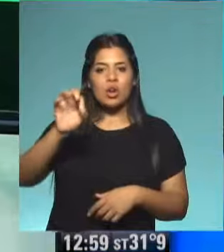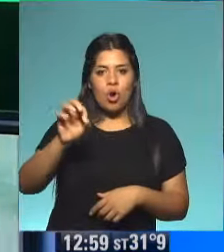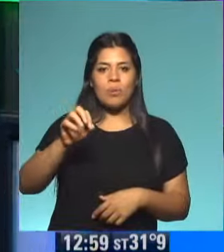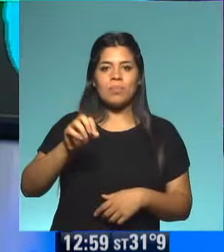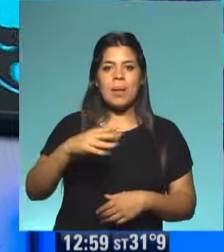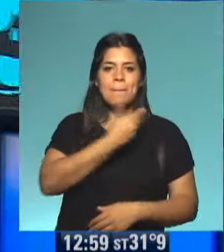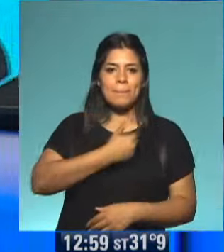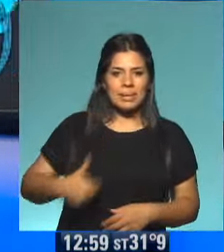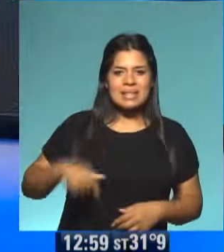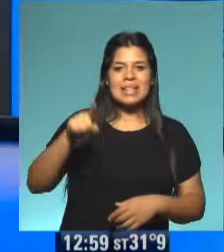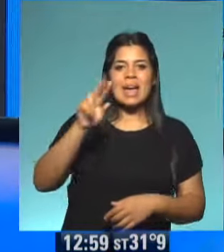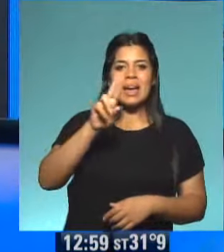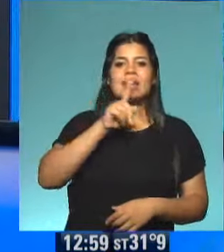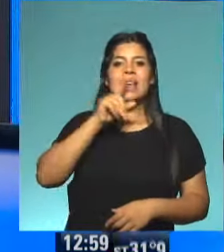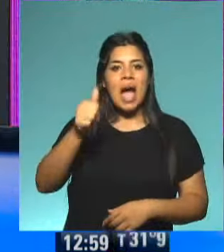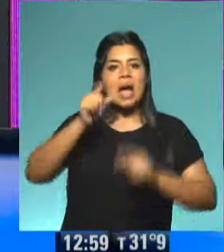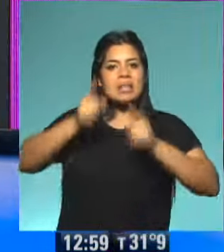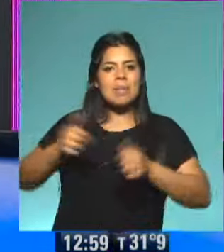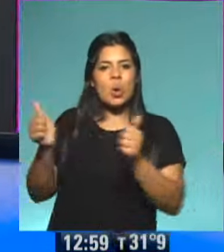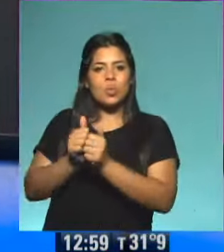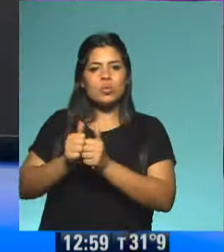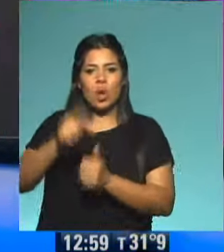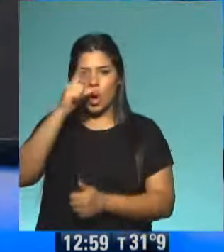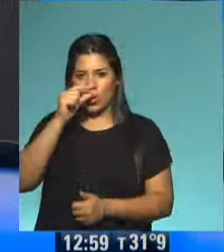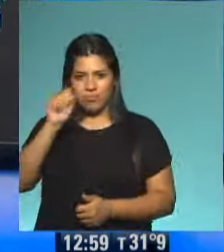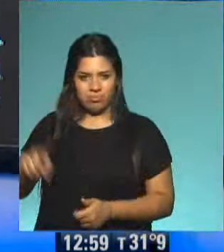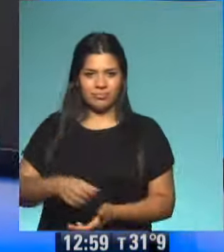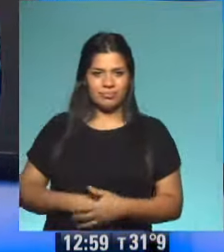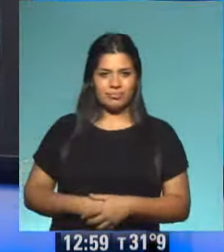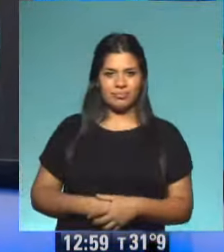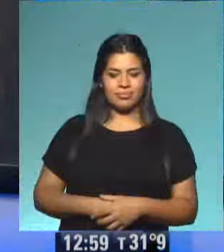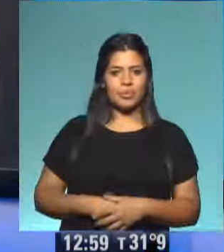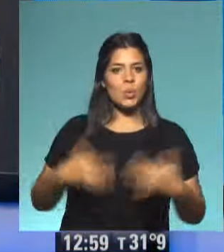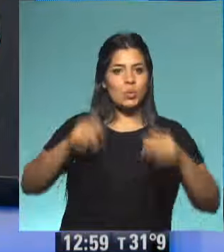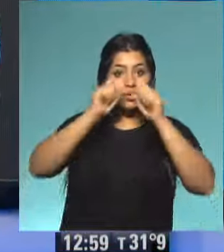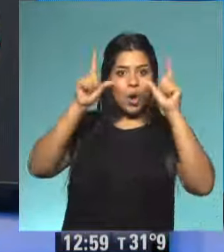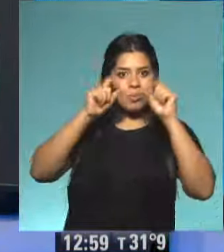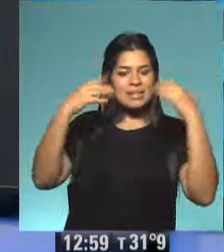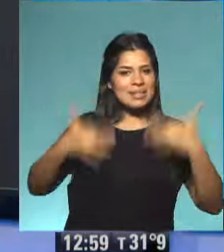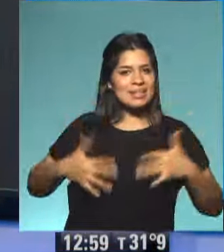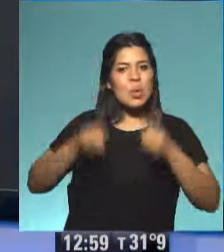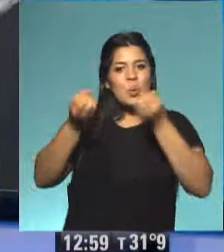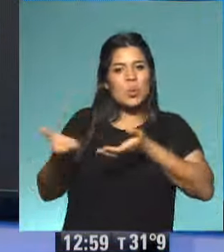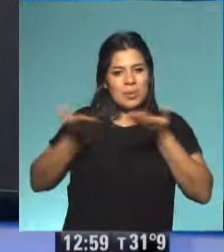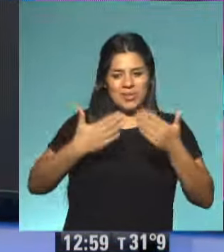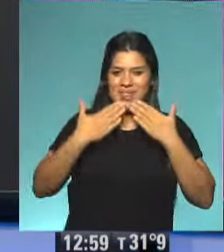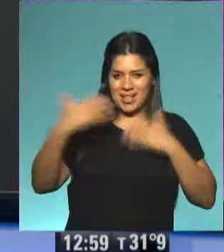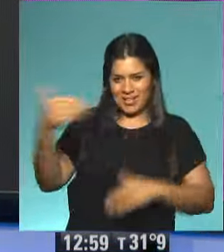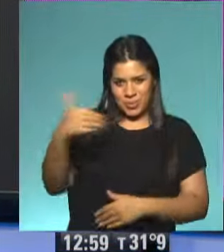Educación, Nicolás Trota. Bienvenidos. Otra sorpresa más. Otra sorpresa más. Bienvenido, bueno, muchas gracias por estar